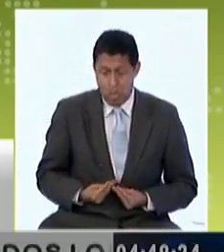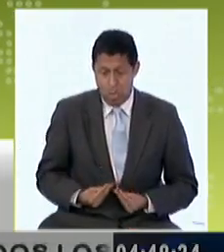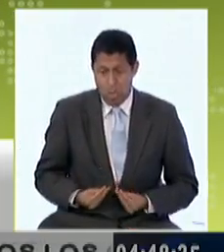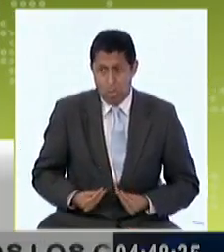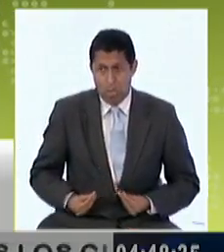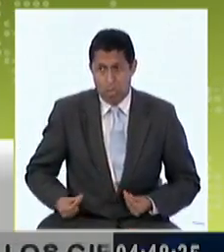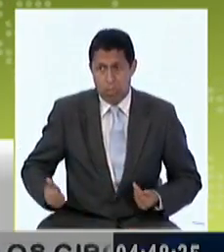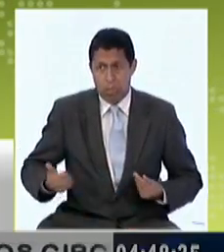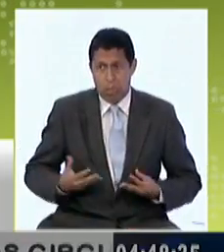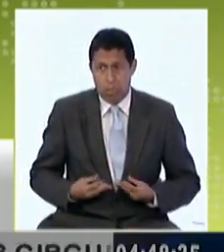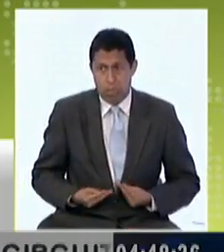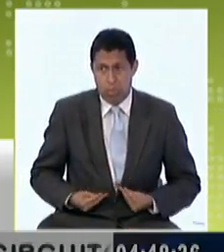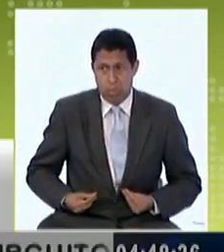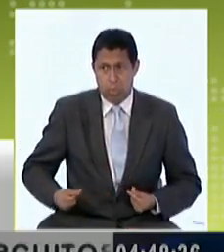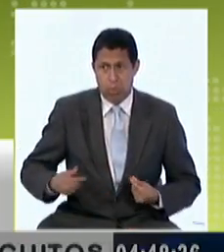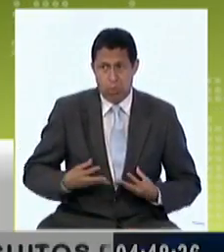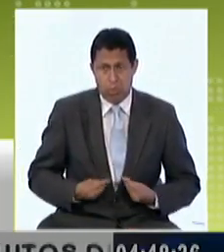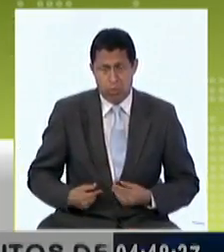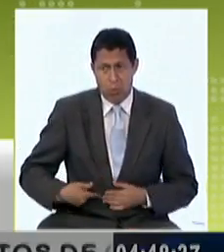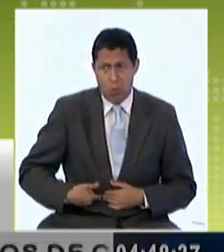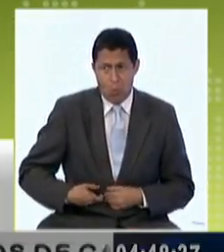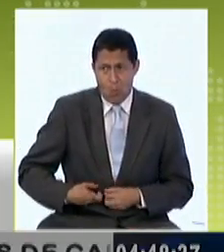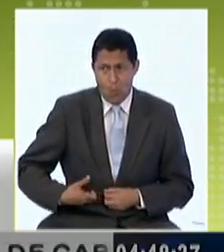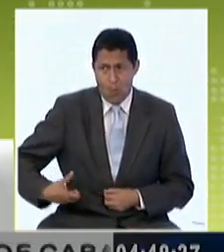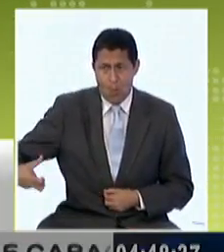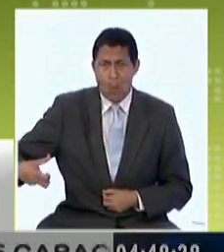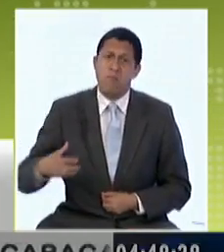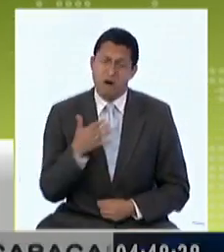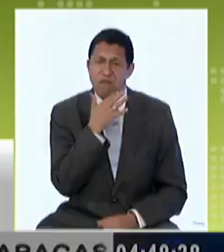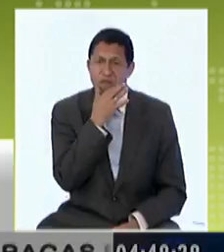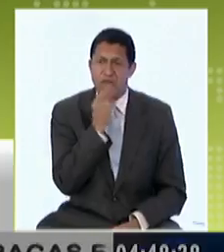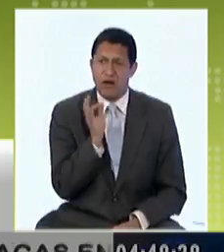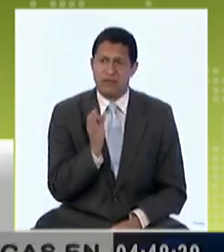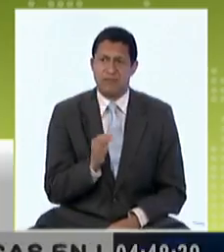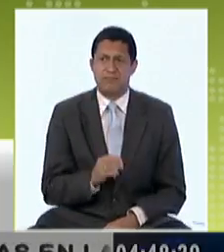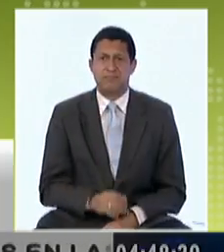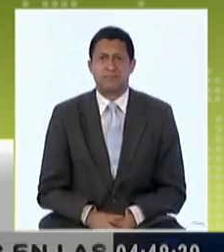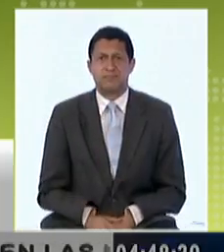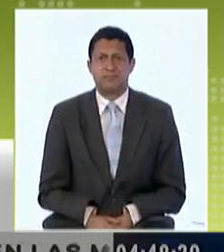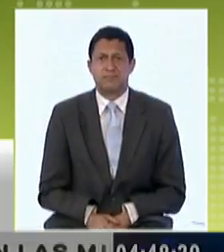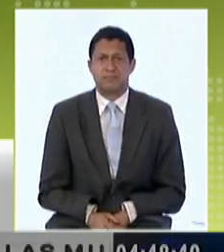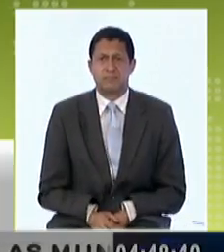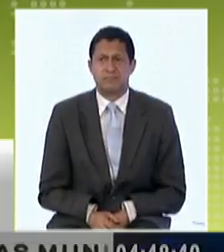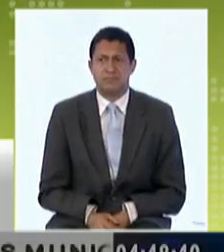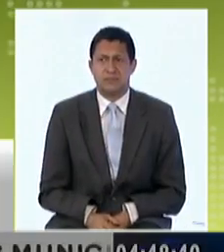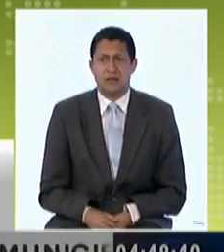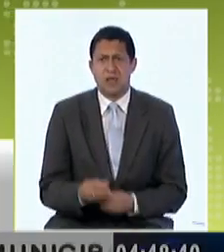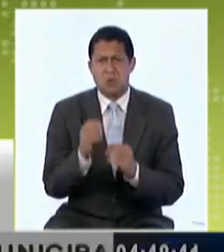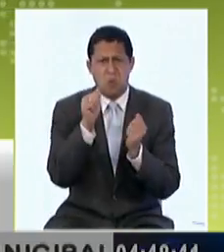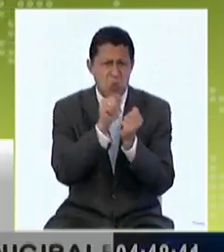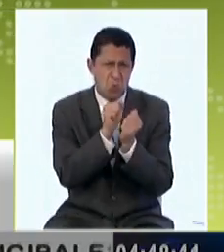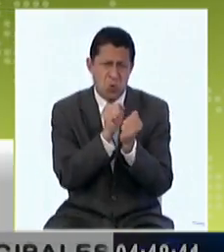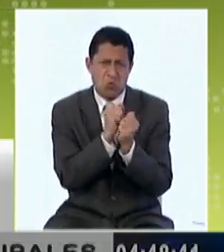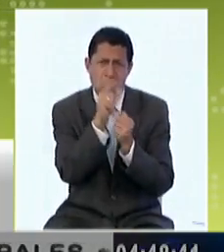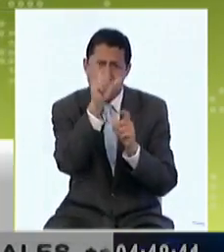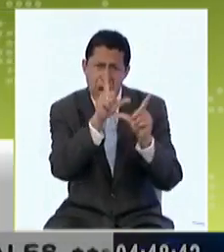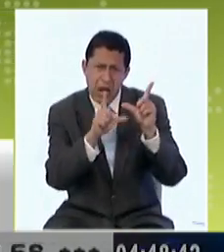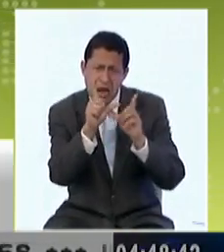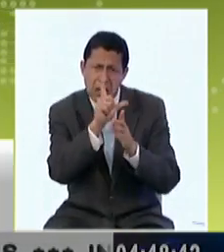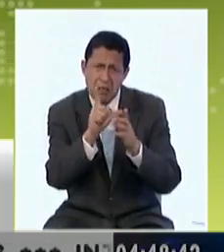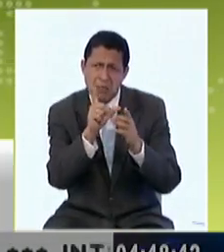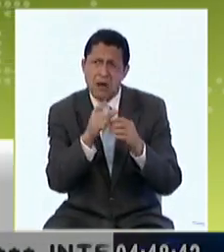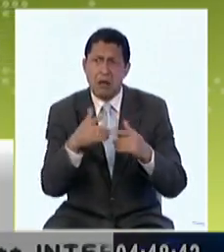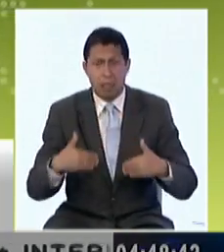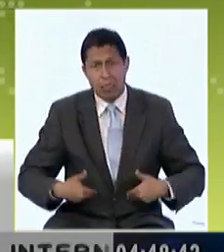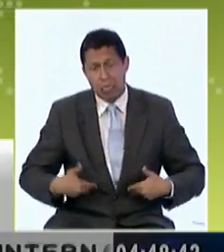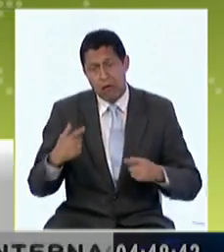grasa, derrite muchos tejidos, entonces convierte la grasa en vez de ser grumosa, la hace líquida, pero también afecta